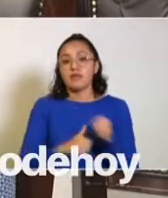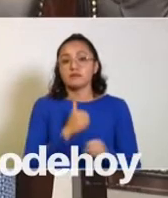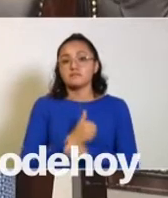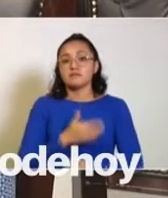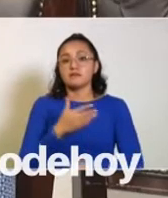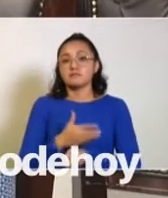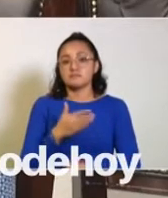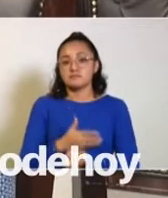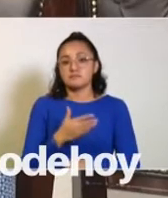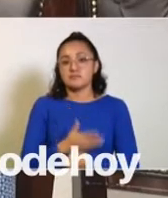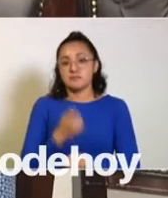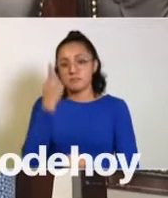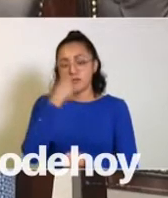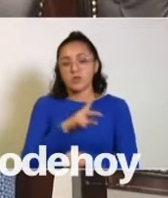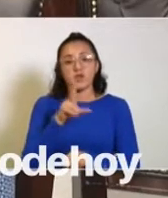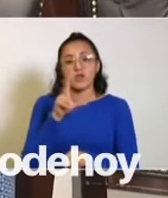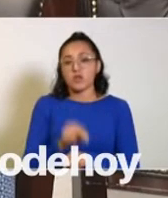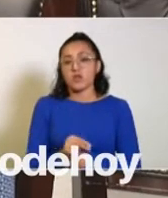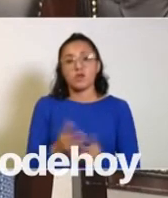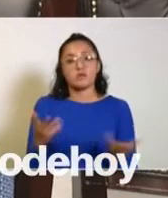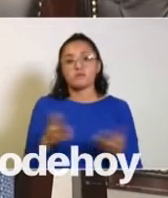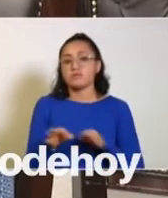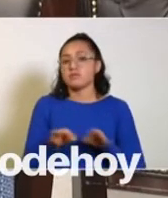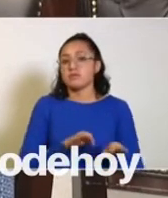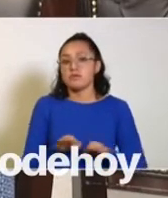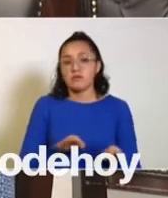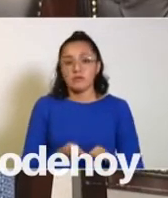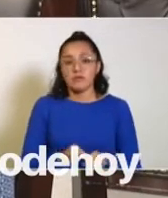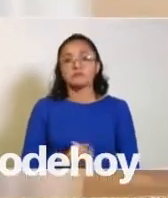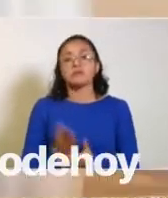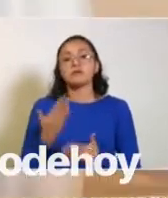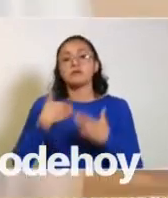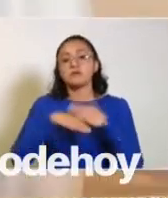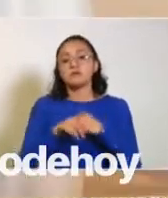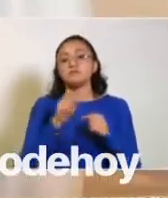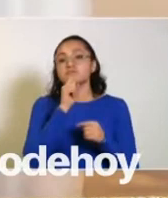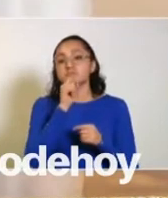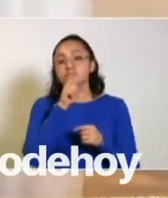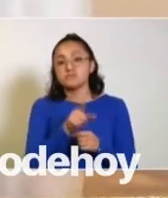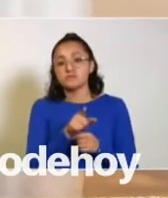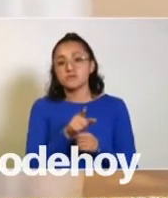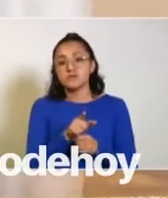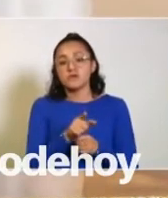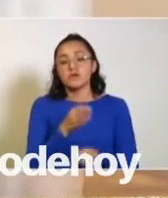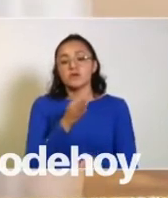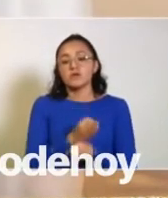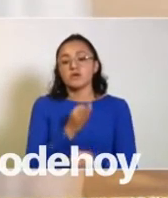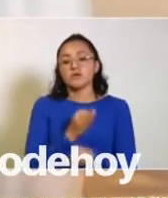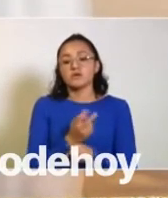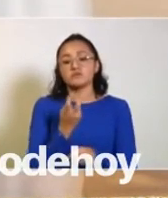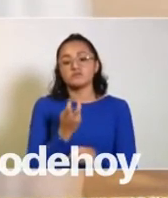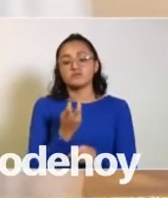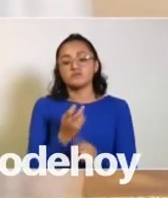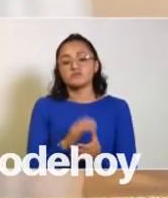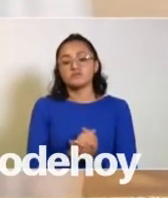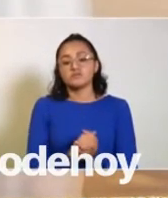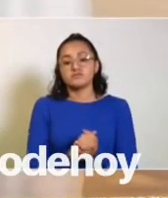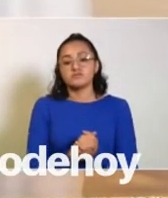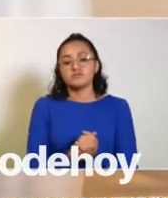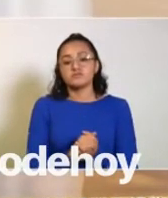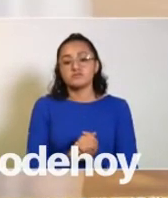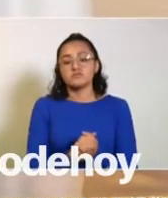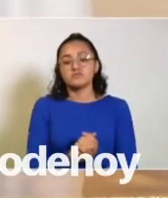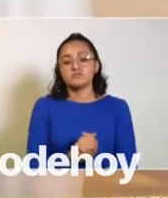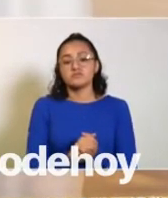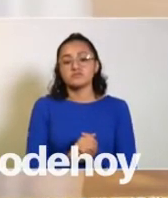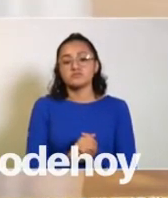para el derecho de ejercer su profesión o comercios órganos de éste y órganos